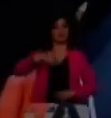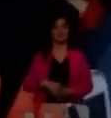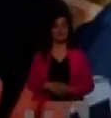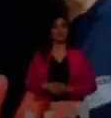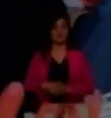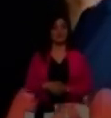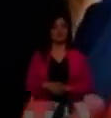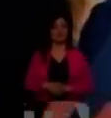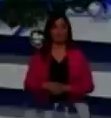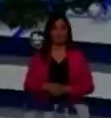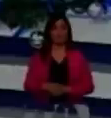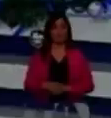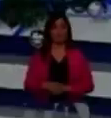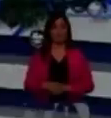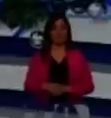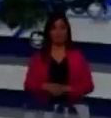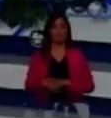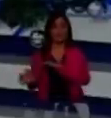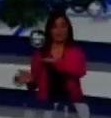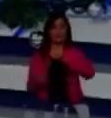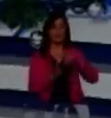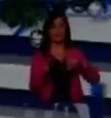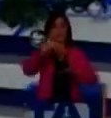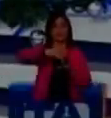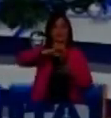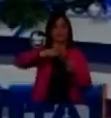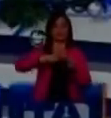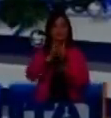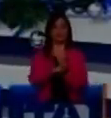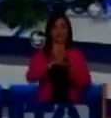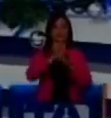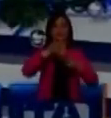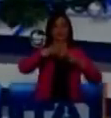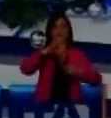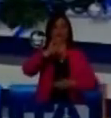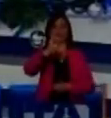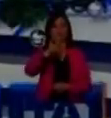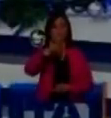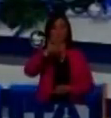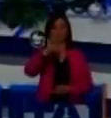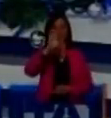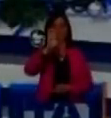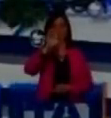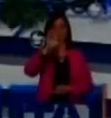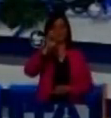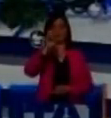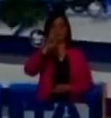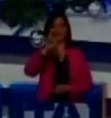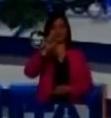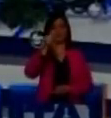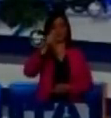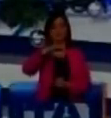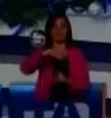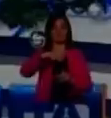Ramiro Moreira, 24 horas. Regresamos a la capital, en el barrio Miraflores, en el Parque Neón. Pues este lugar